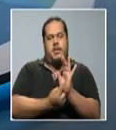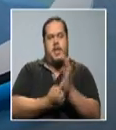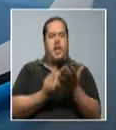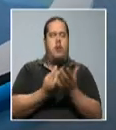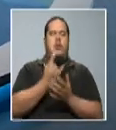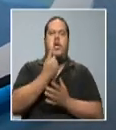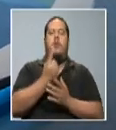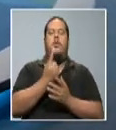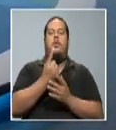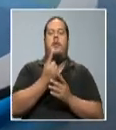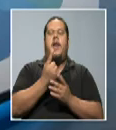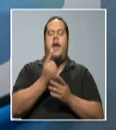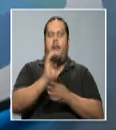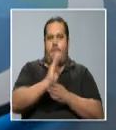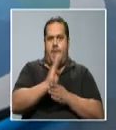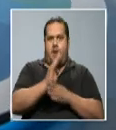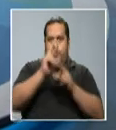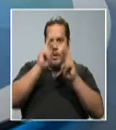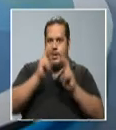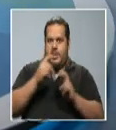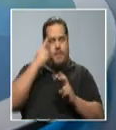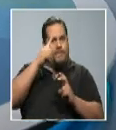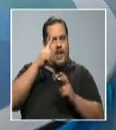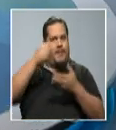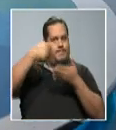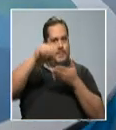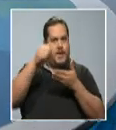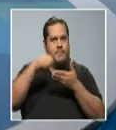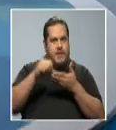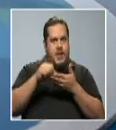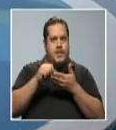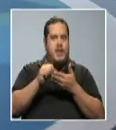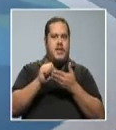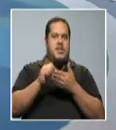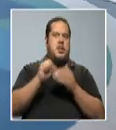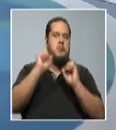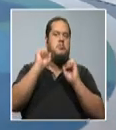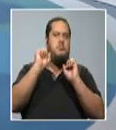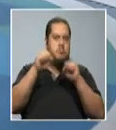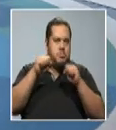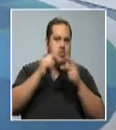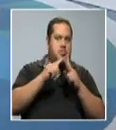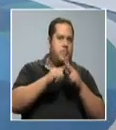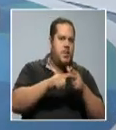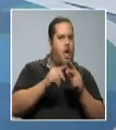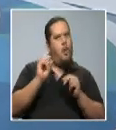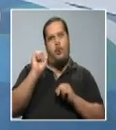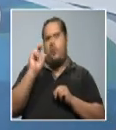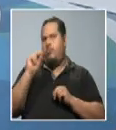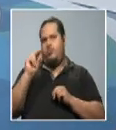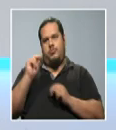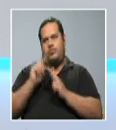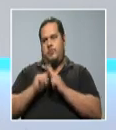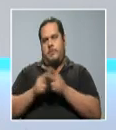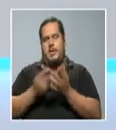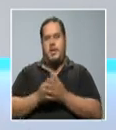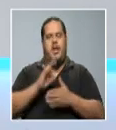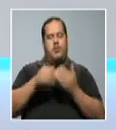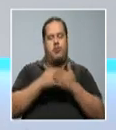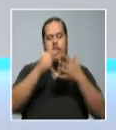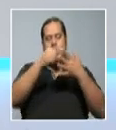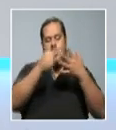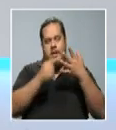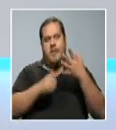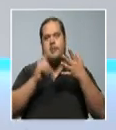entidad financiera analiza para calificarme como sujeto de crédito. Por lo tanto, es importante analizar en detalle cada uno de esos